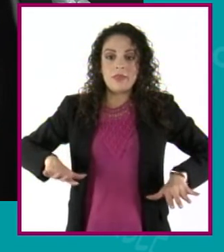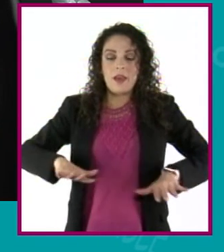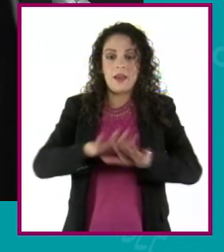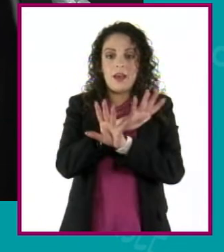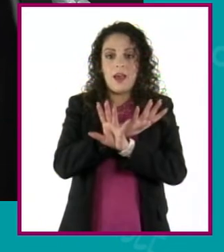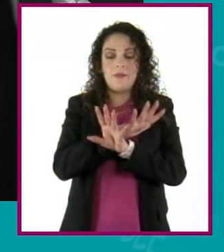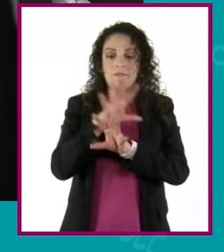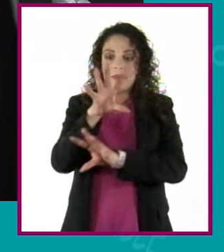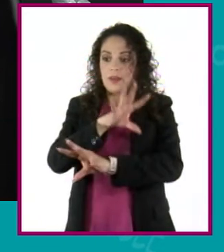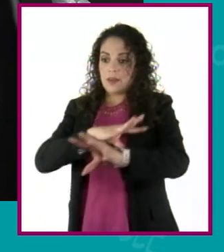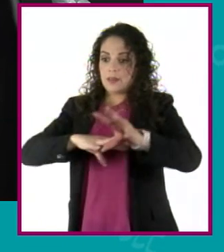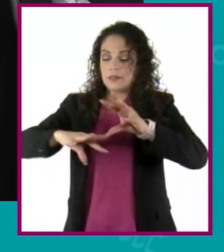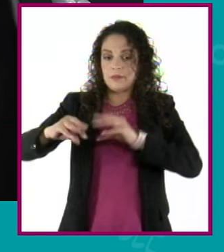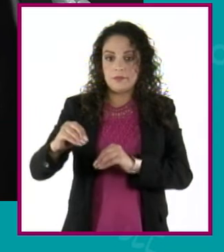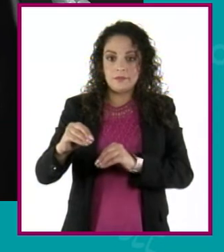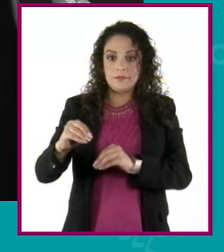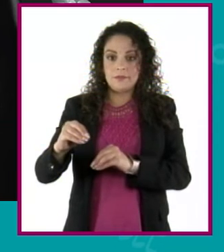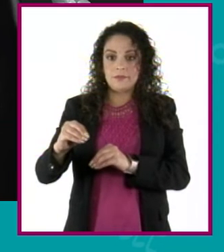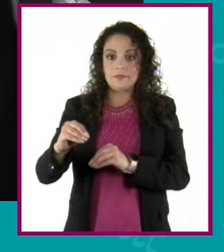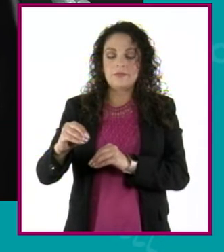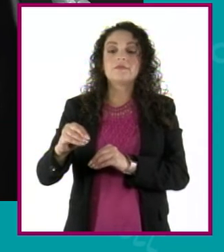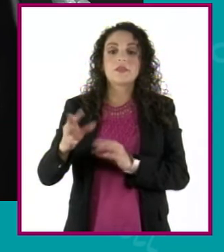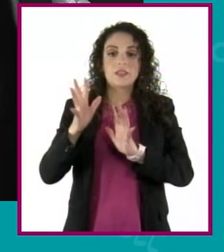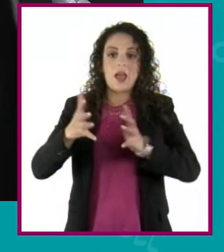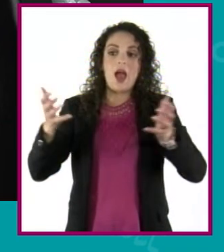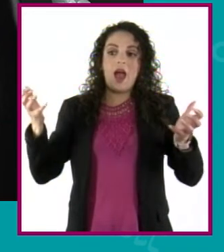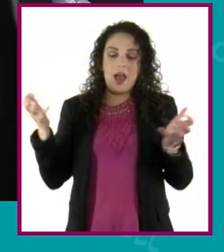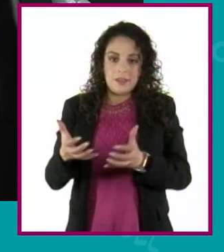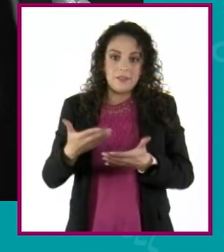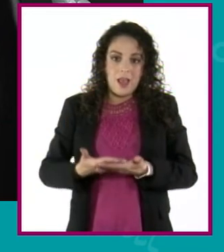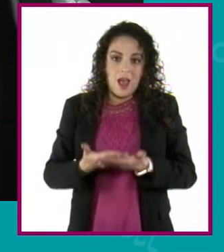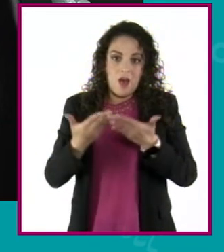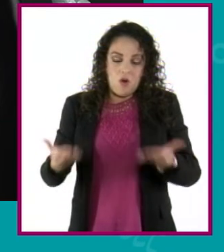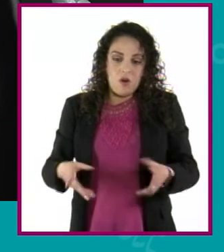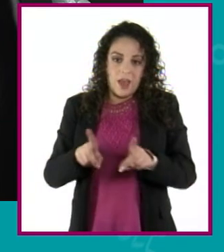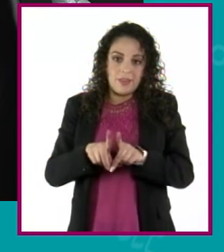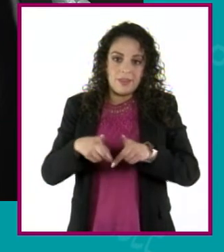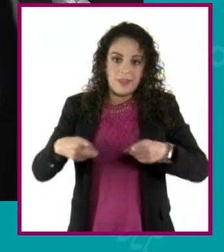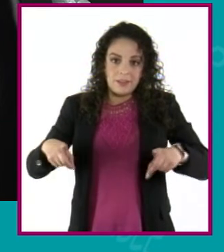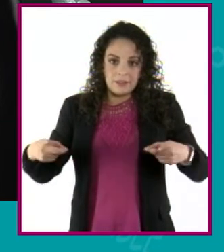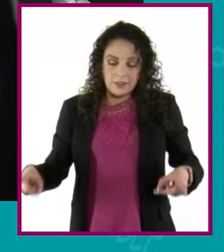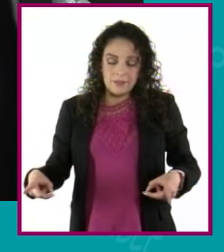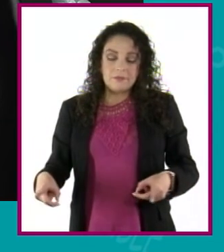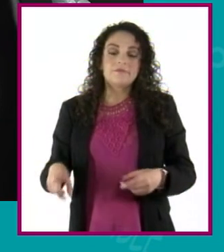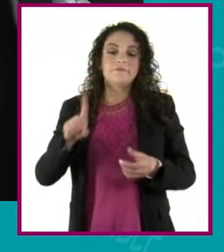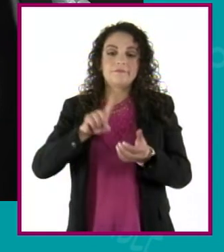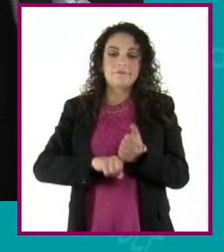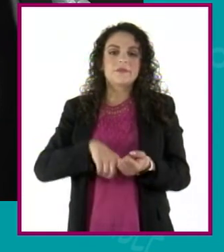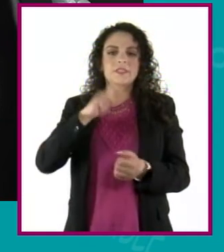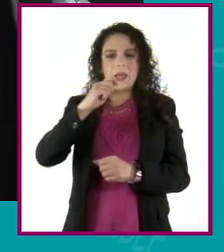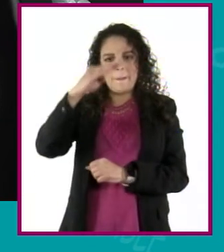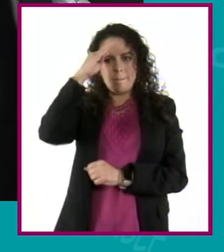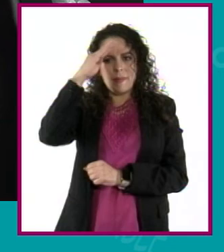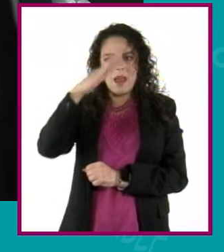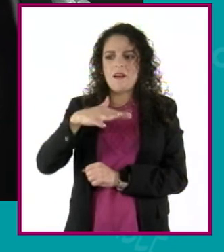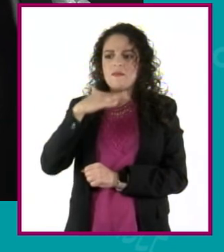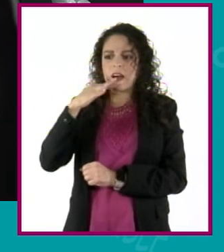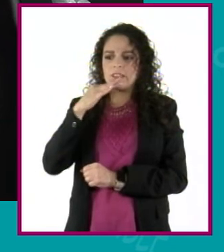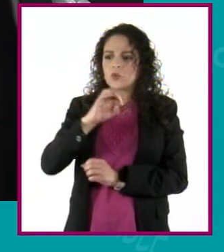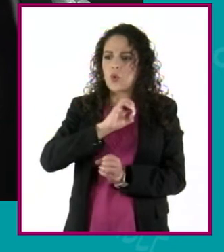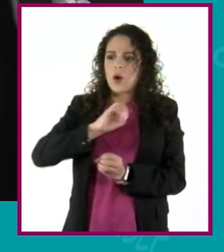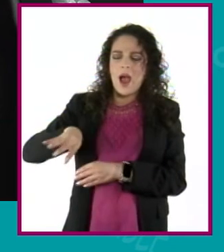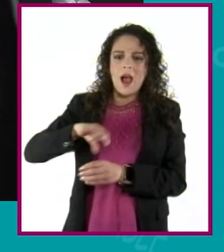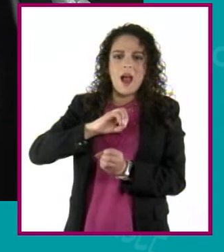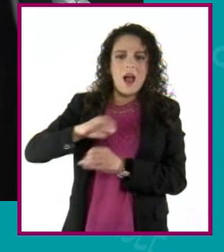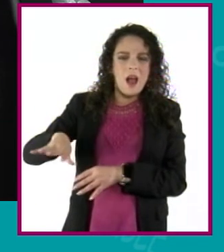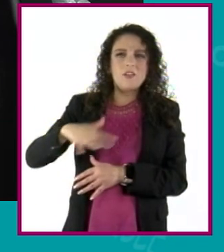elementos industrializados que ya hemos desarrollado y pues eliminen lo que considerábamos basura o contaminación, que